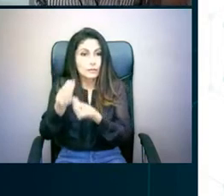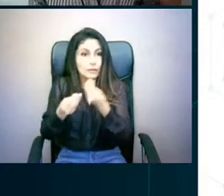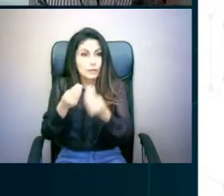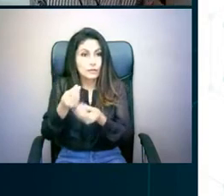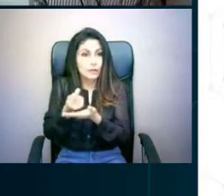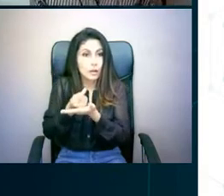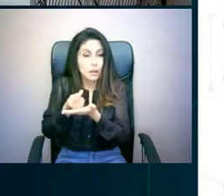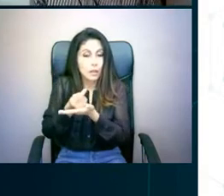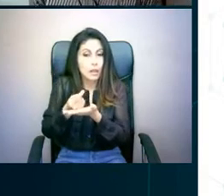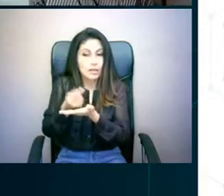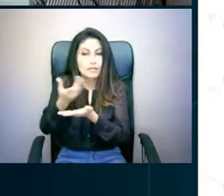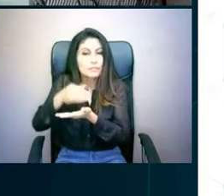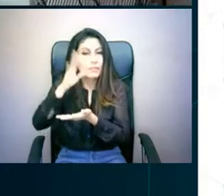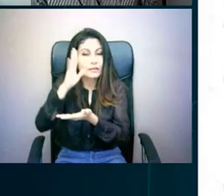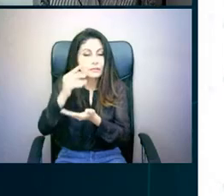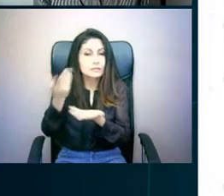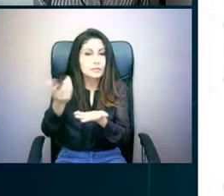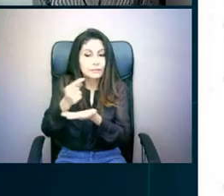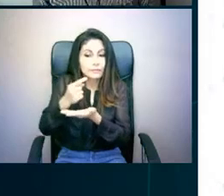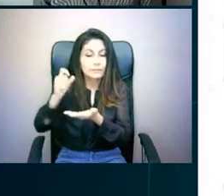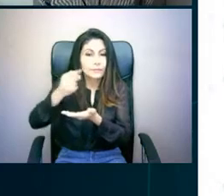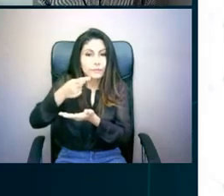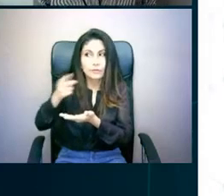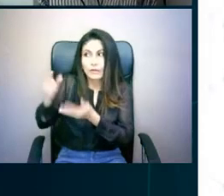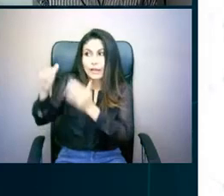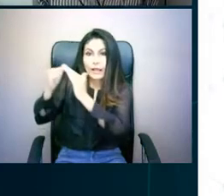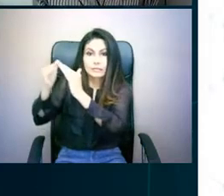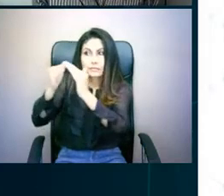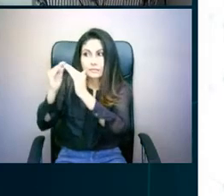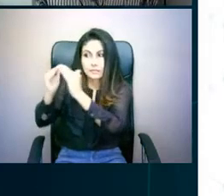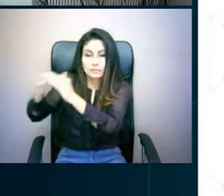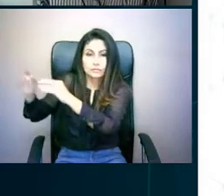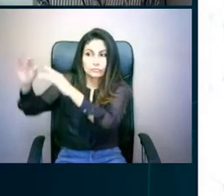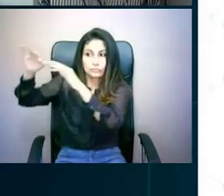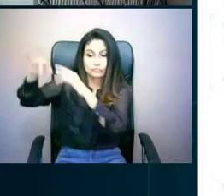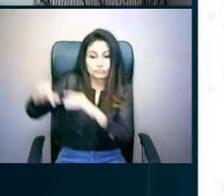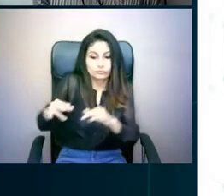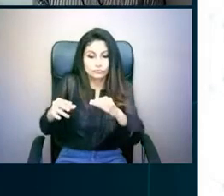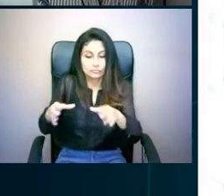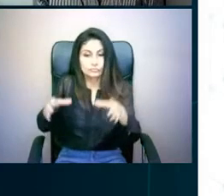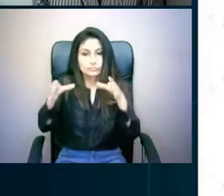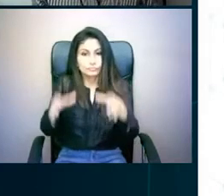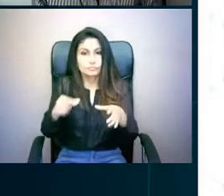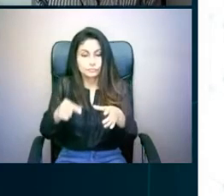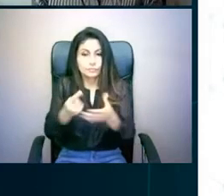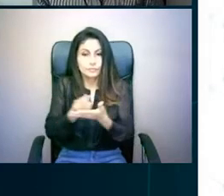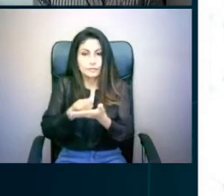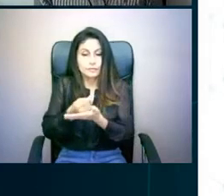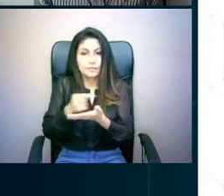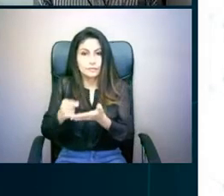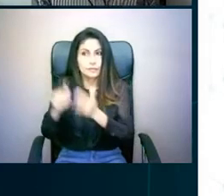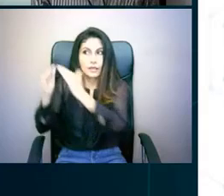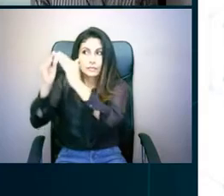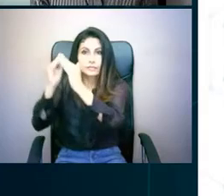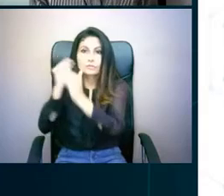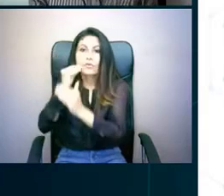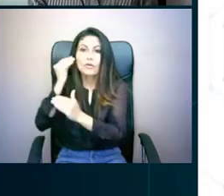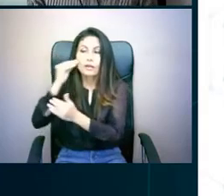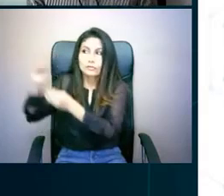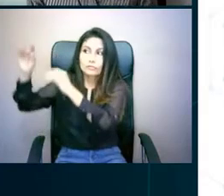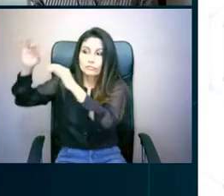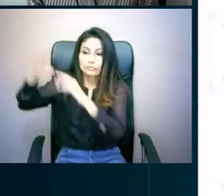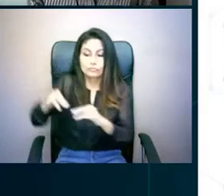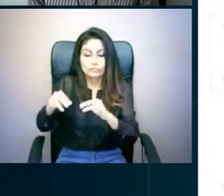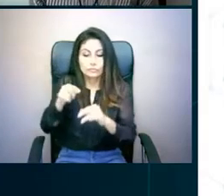de los hogares, entonces podríamos pensar que los tensoactivos que hay en